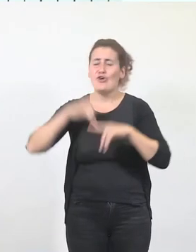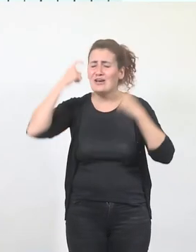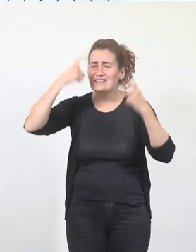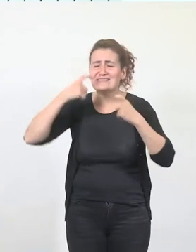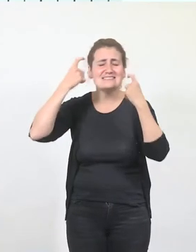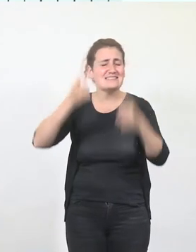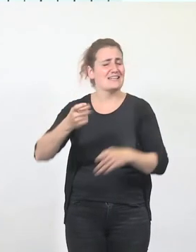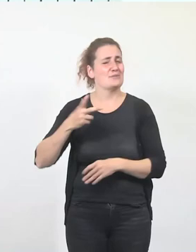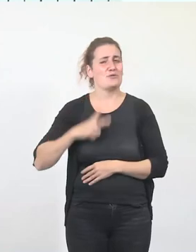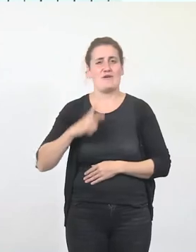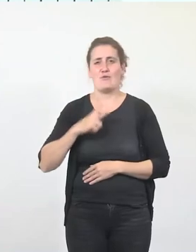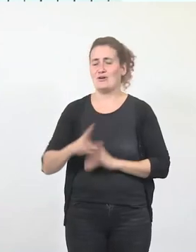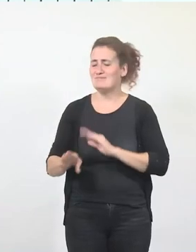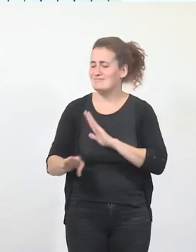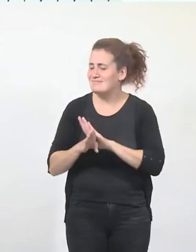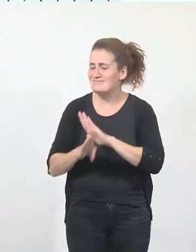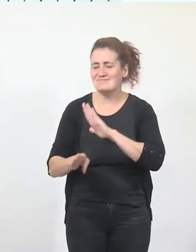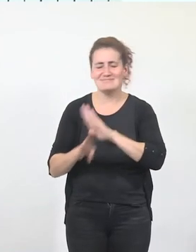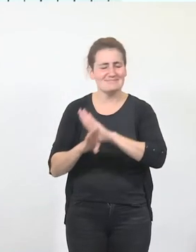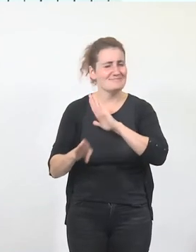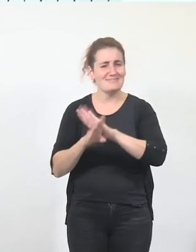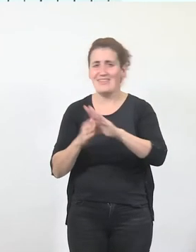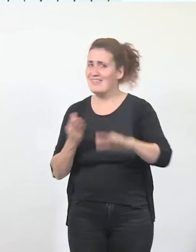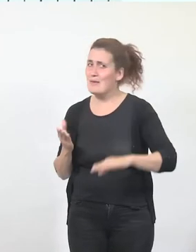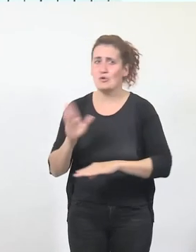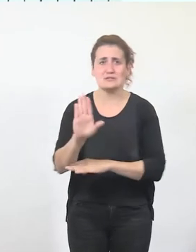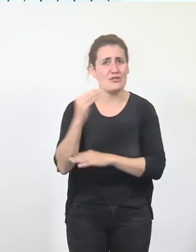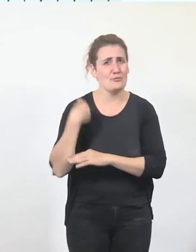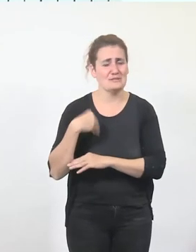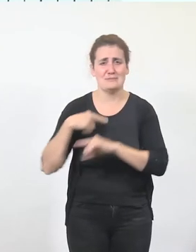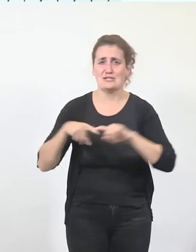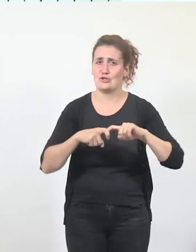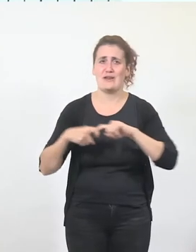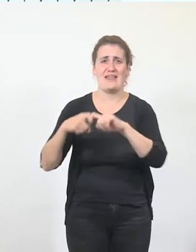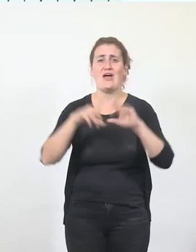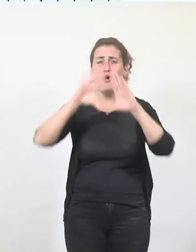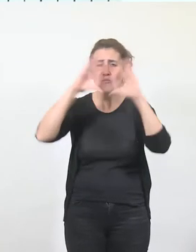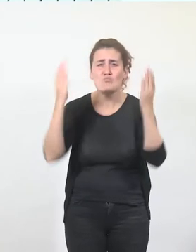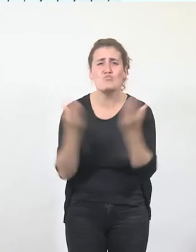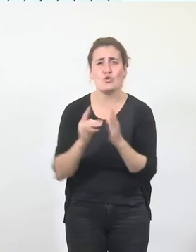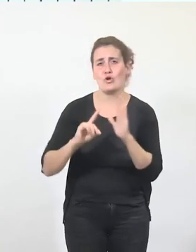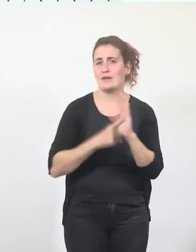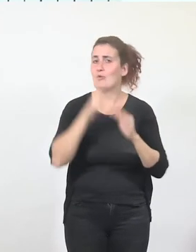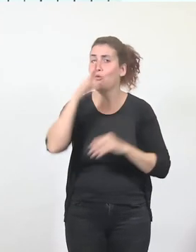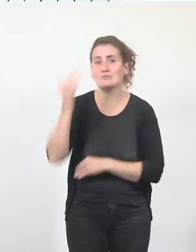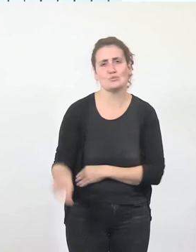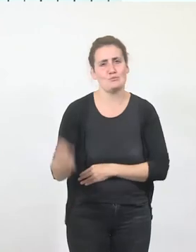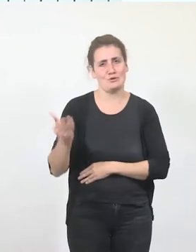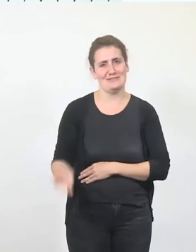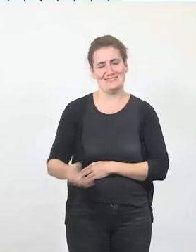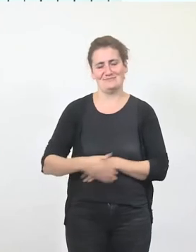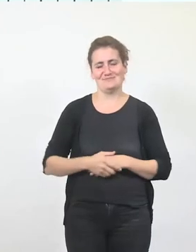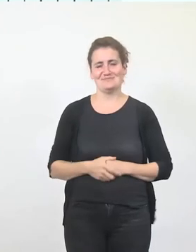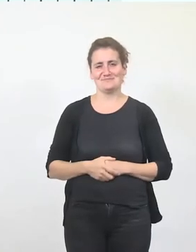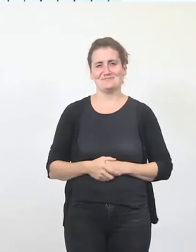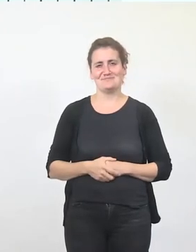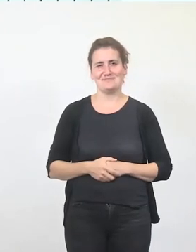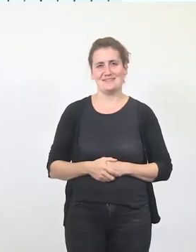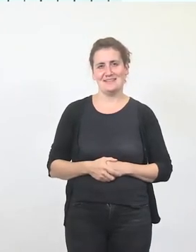es que sigamos demostrando esa solidaridad con todo el mundo, porque es muy importante.